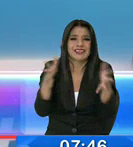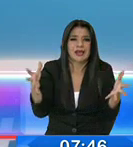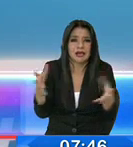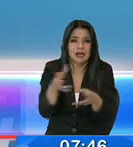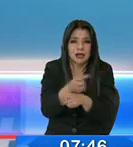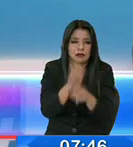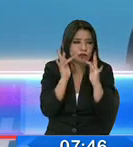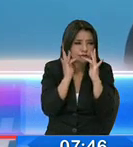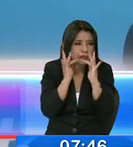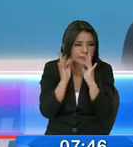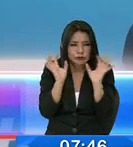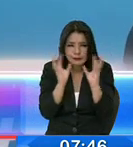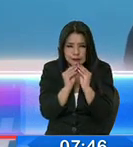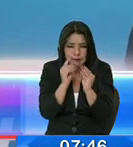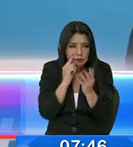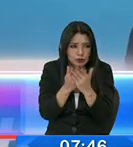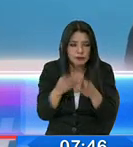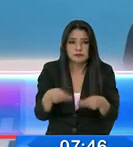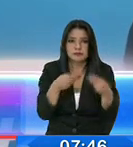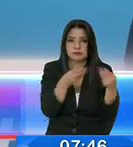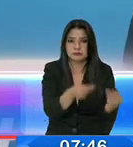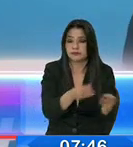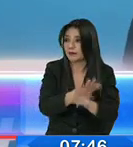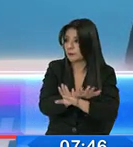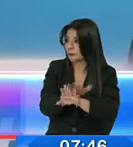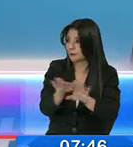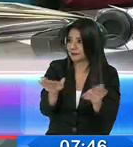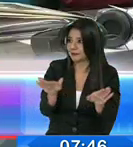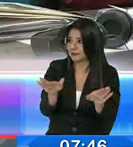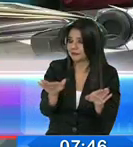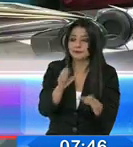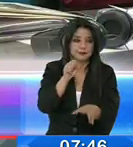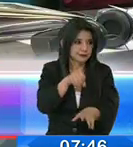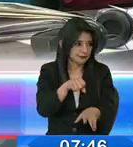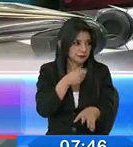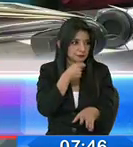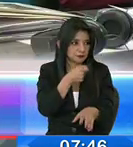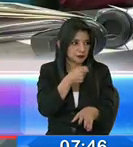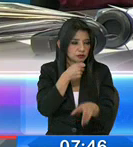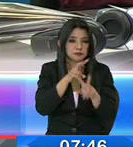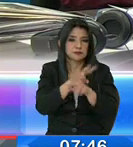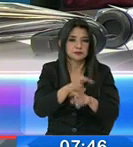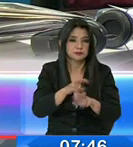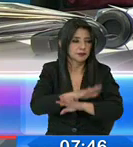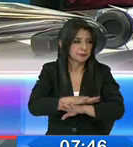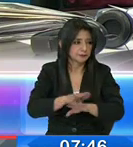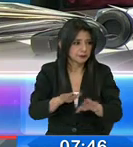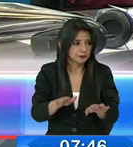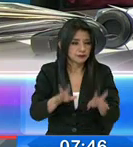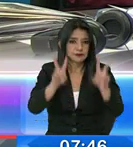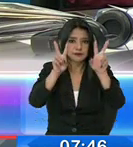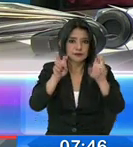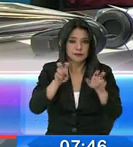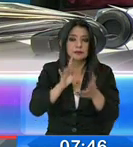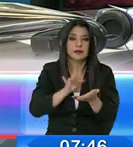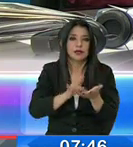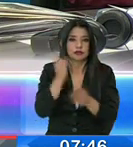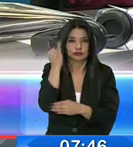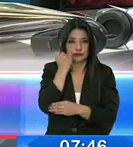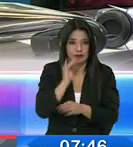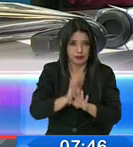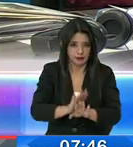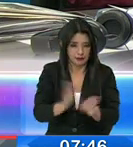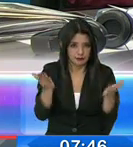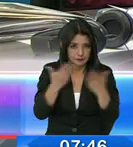y luego presentarlos hasta que lleguen hasta hasta ahí llega el papel del periodismo de investigación y hasta ahí llega el caso arroz verde sobre la